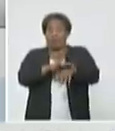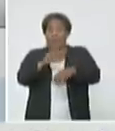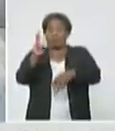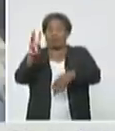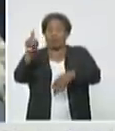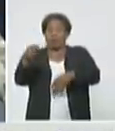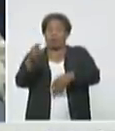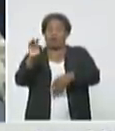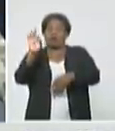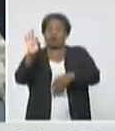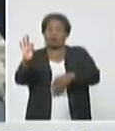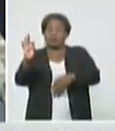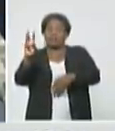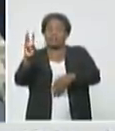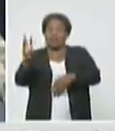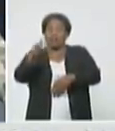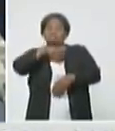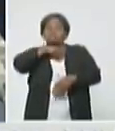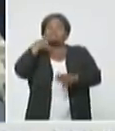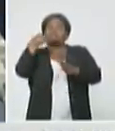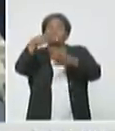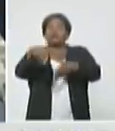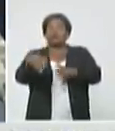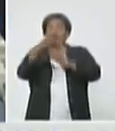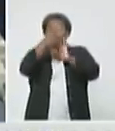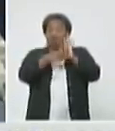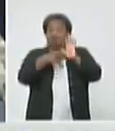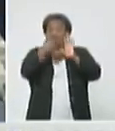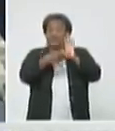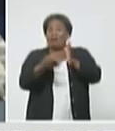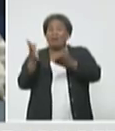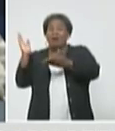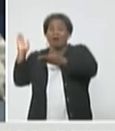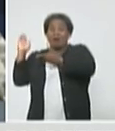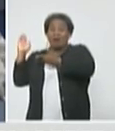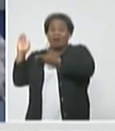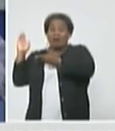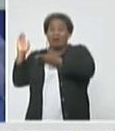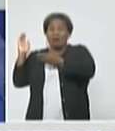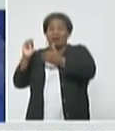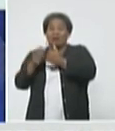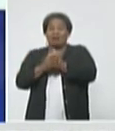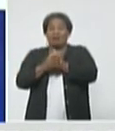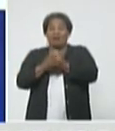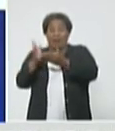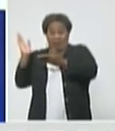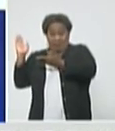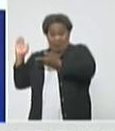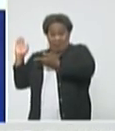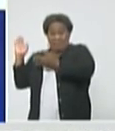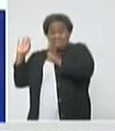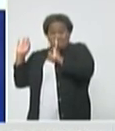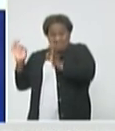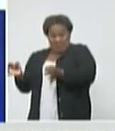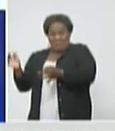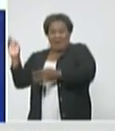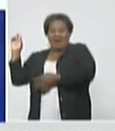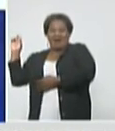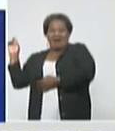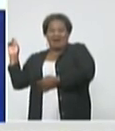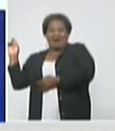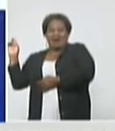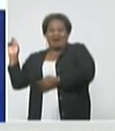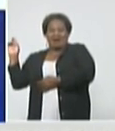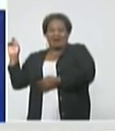3,83%. Esa tabla que yo les puse, o que Lilian nos ayudó ahorita, pues traduce